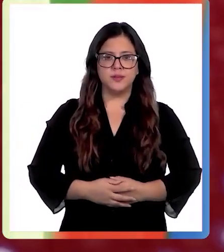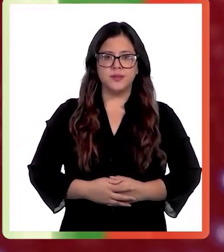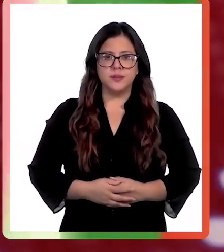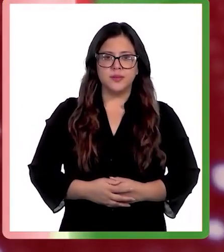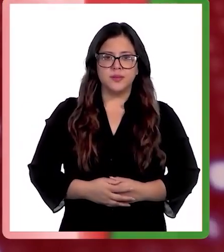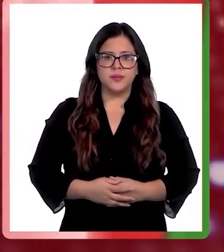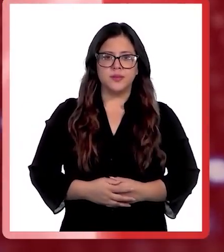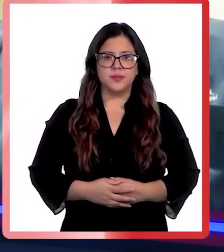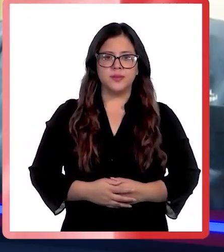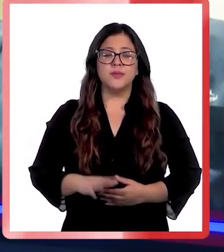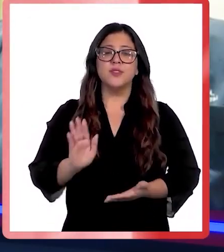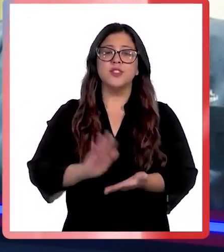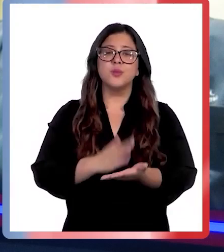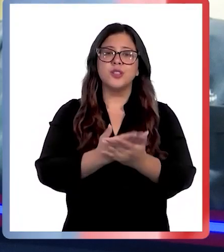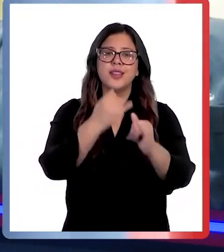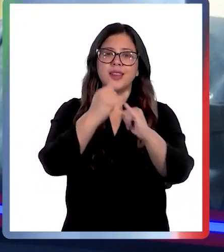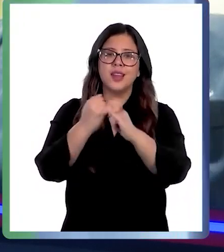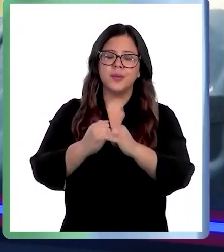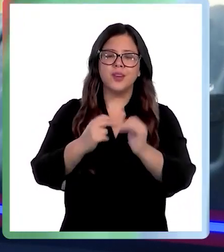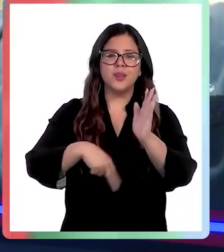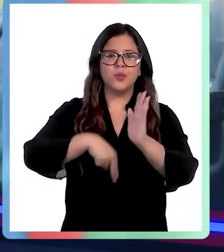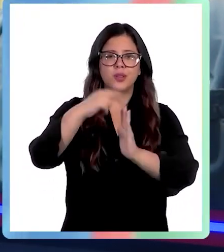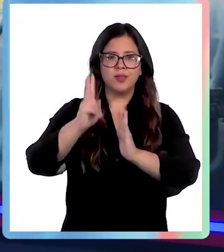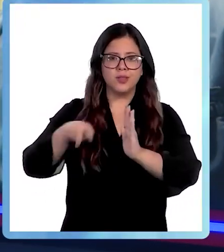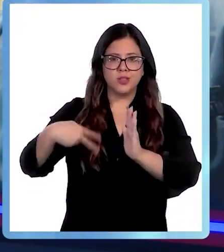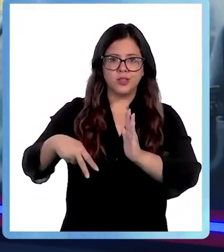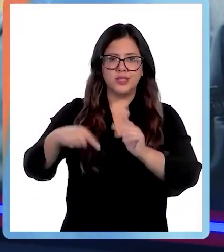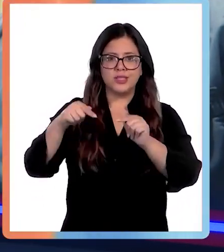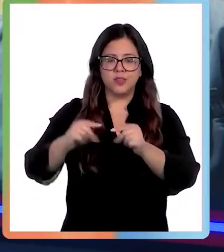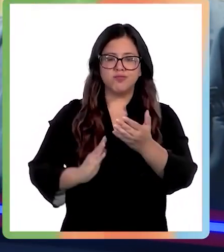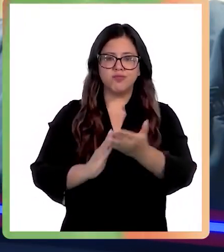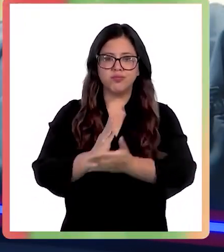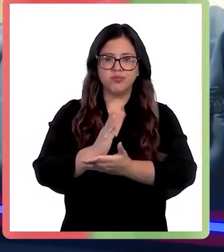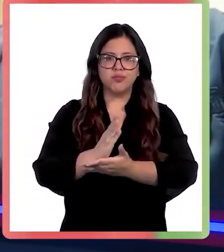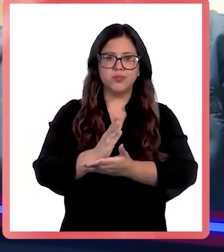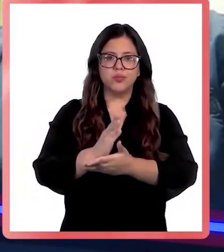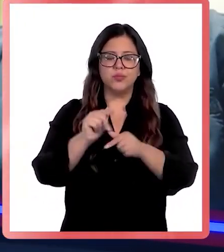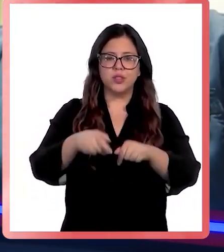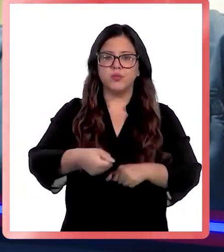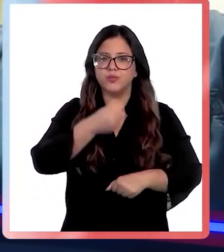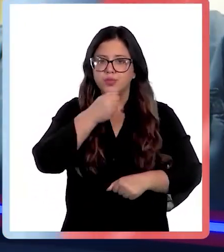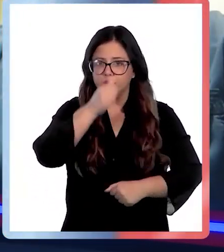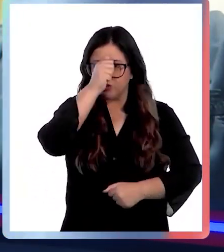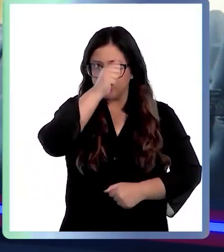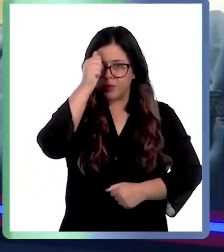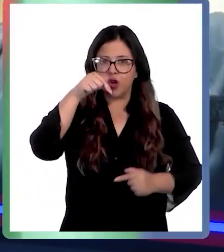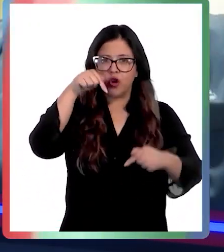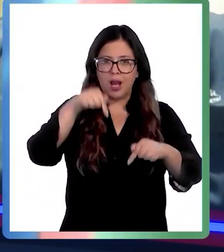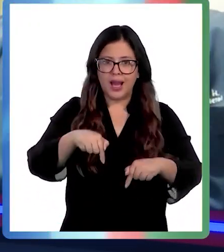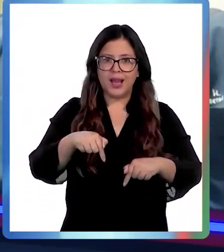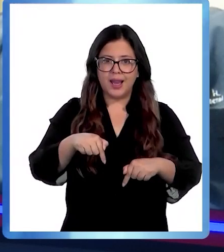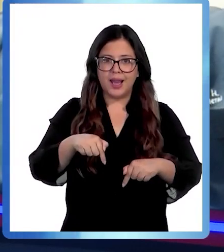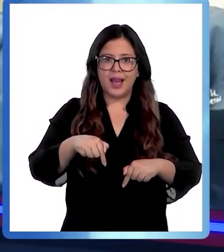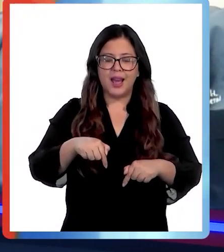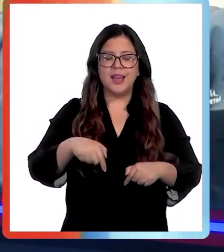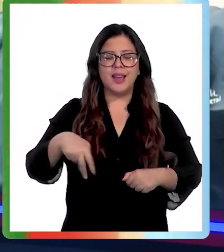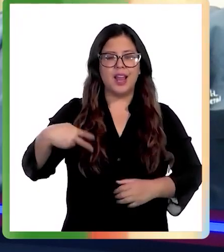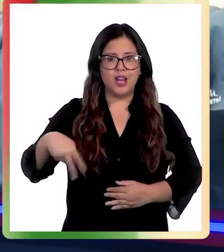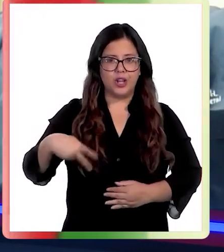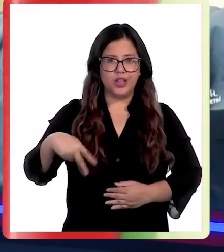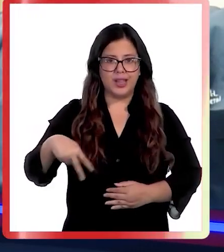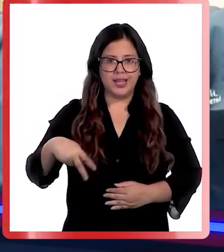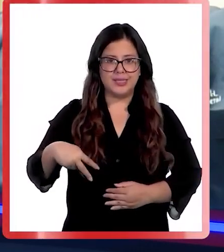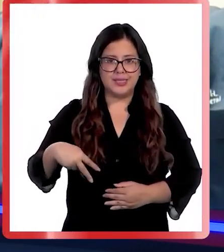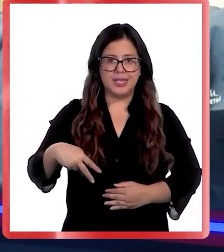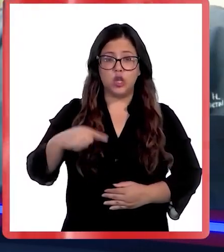Noticias. ¿Cómo están amigos y amigas de Portavoz Noticias? Damos inicio a una nueva entrevista el día domingo aquí en nuestro